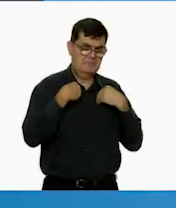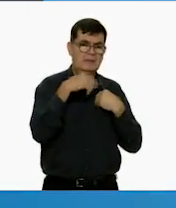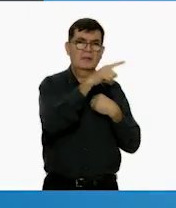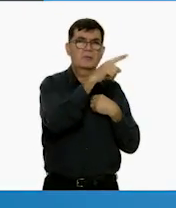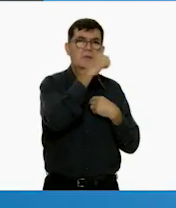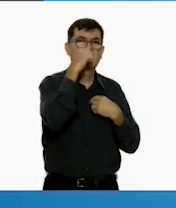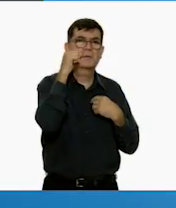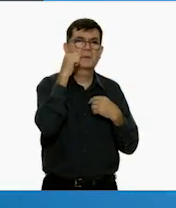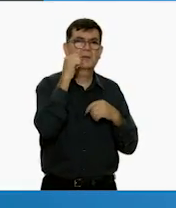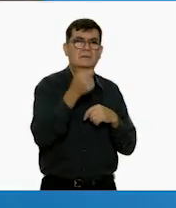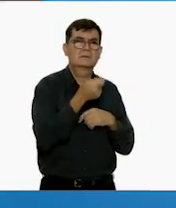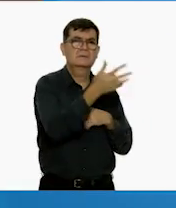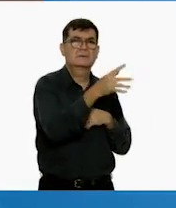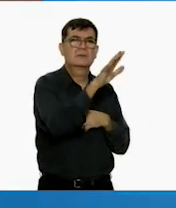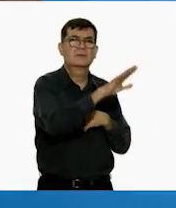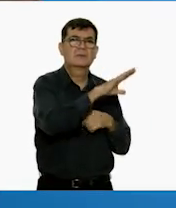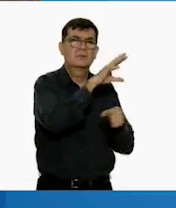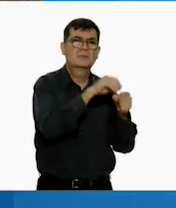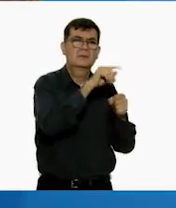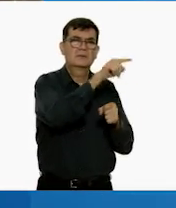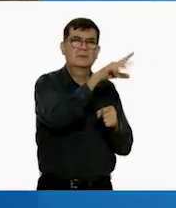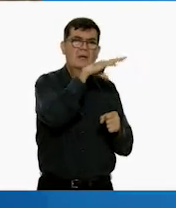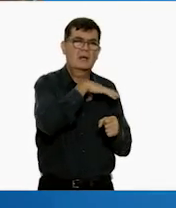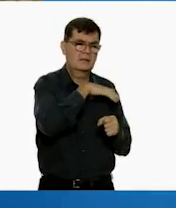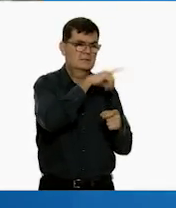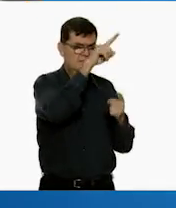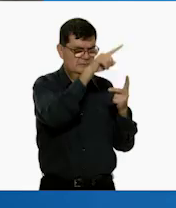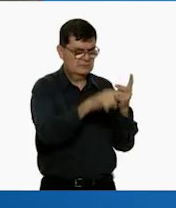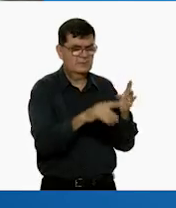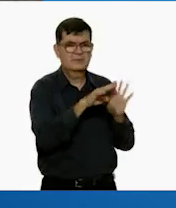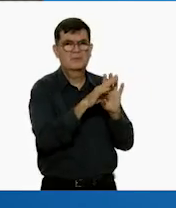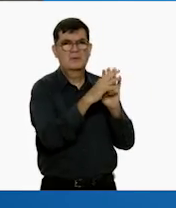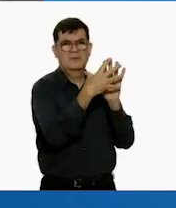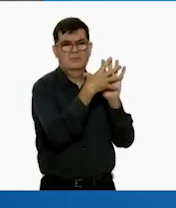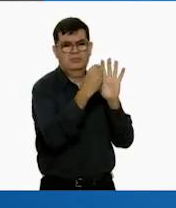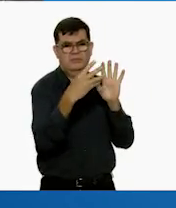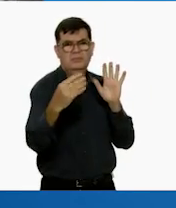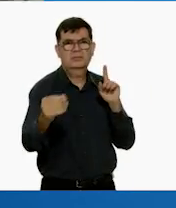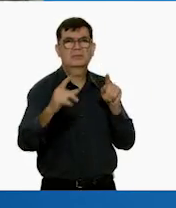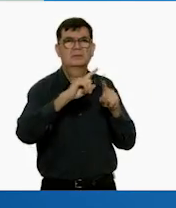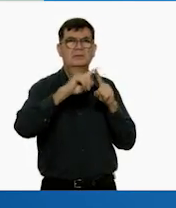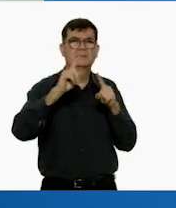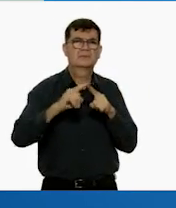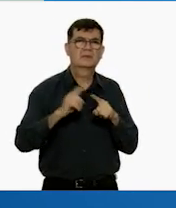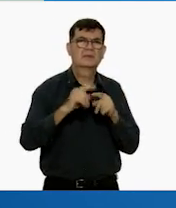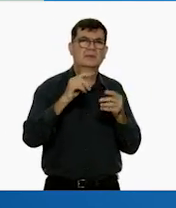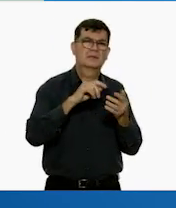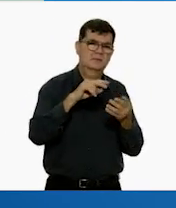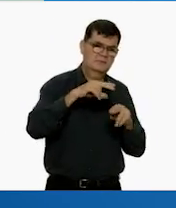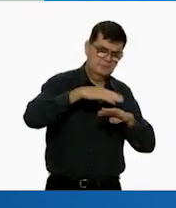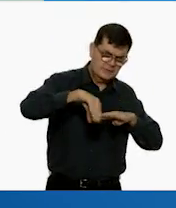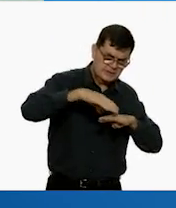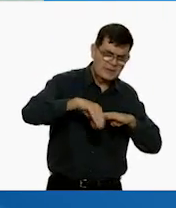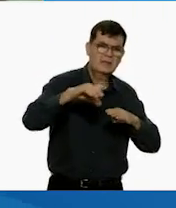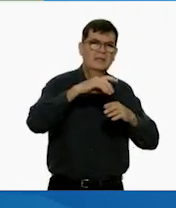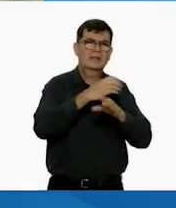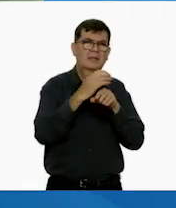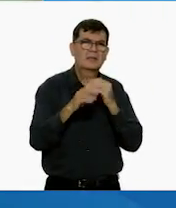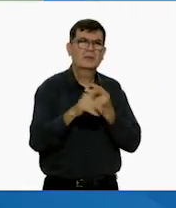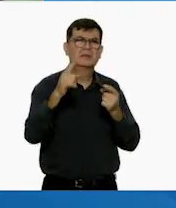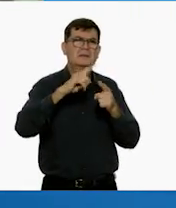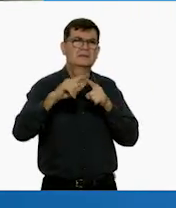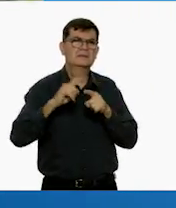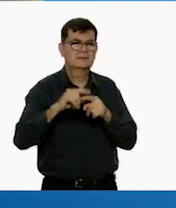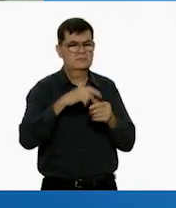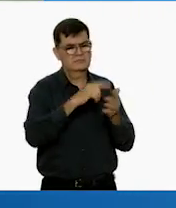Juárez, de los cuales surgió la mayoría de los retratos, las postales, los billetes, todo lo que